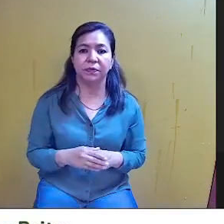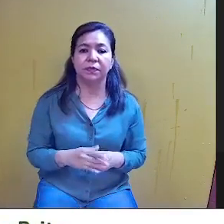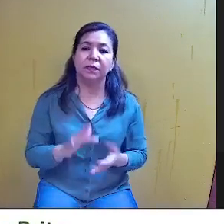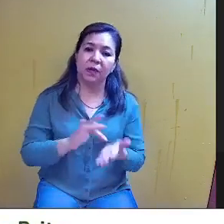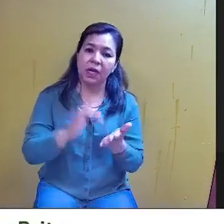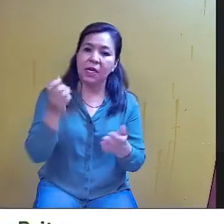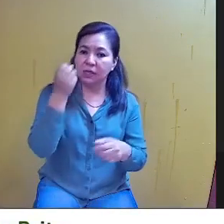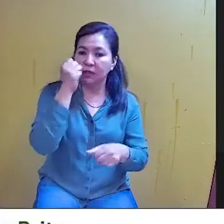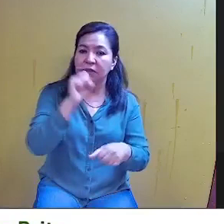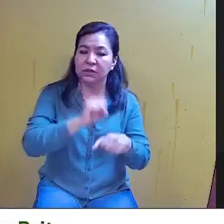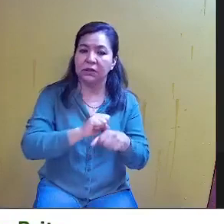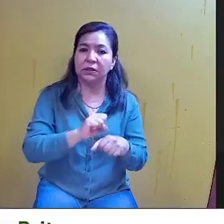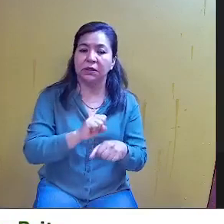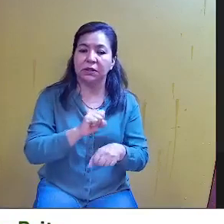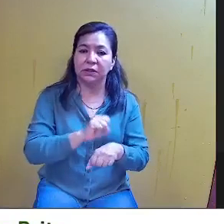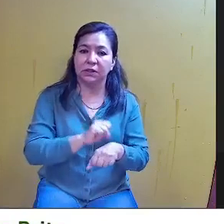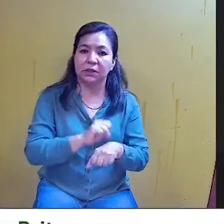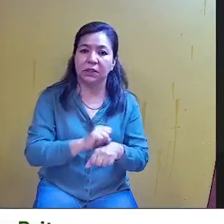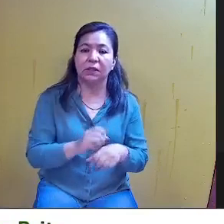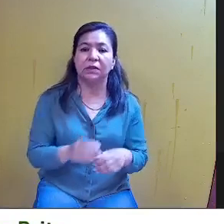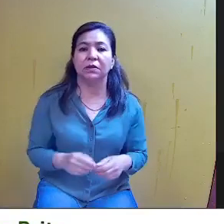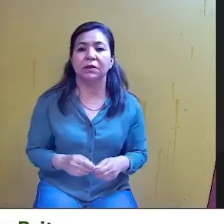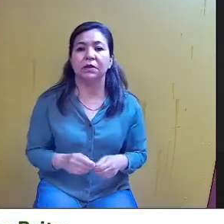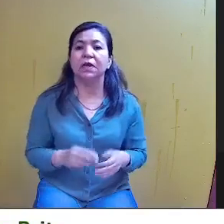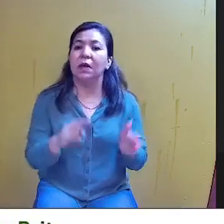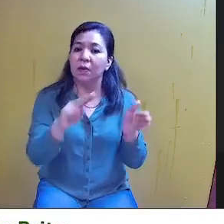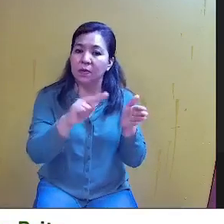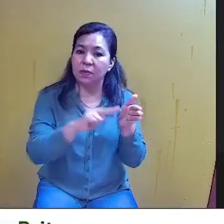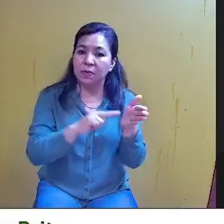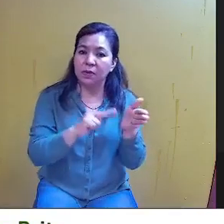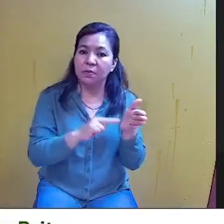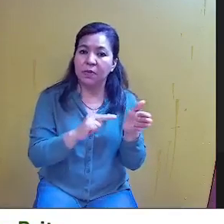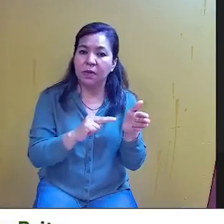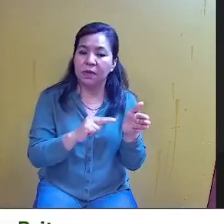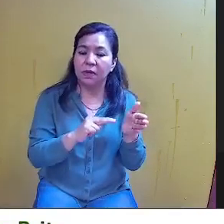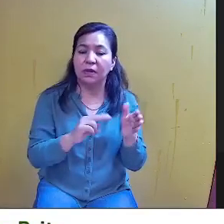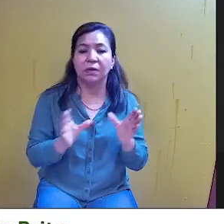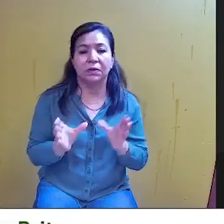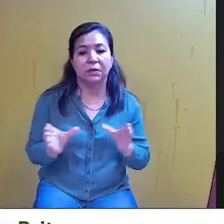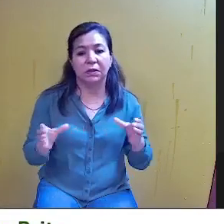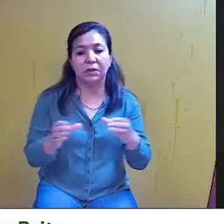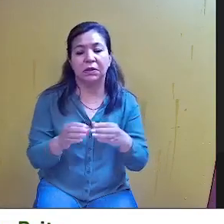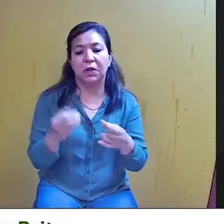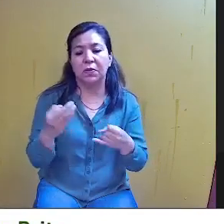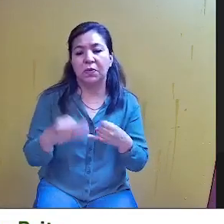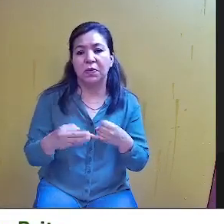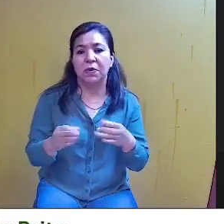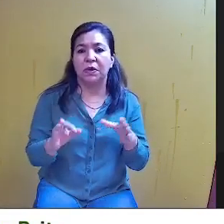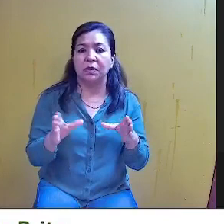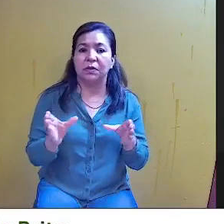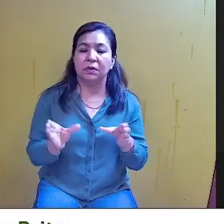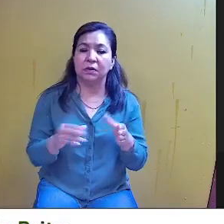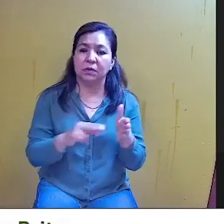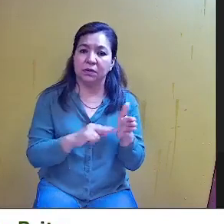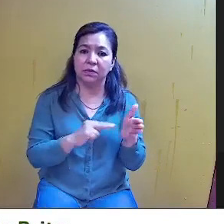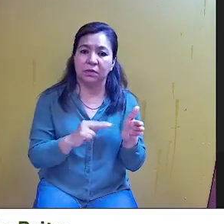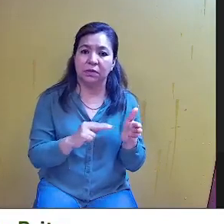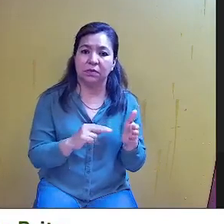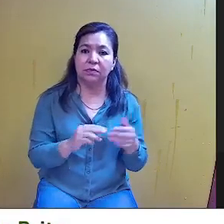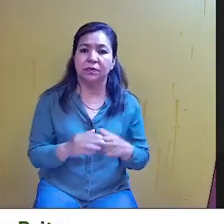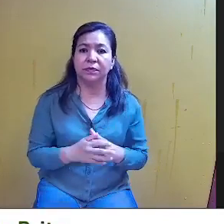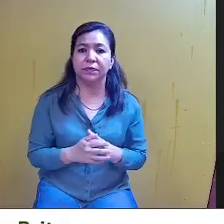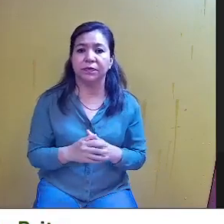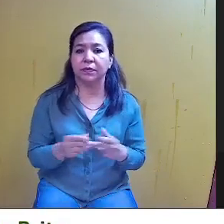secretario general de acuerdos. Por favor, sírvase recabar las firmas a la conclusión de la presente sesión a fin de que